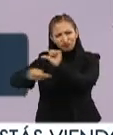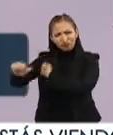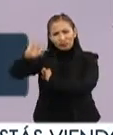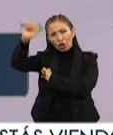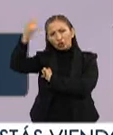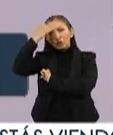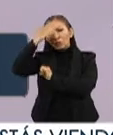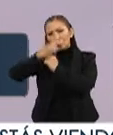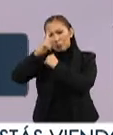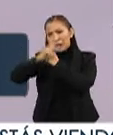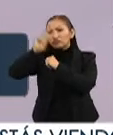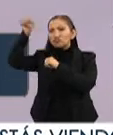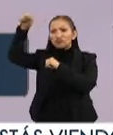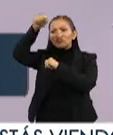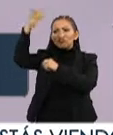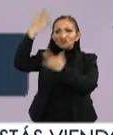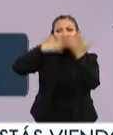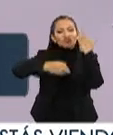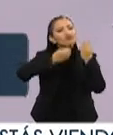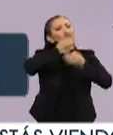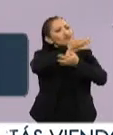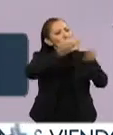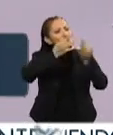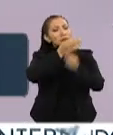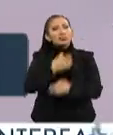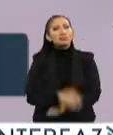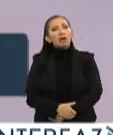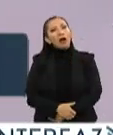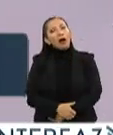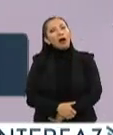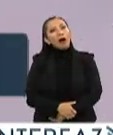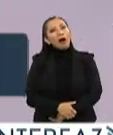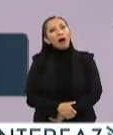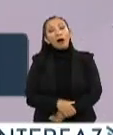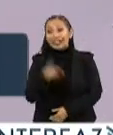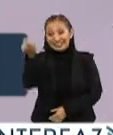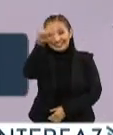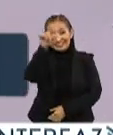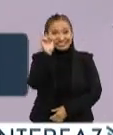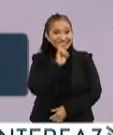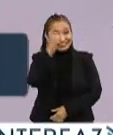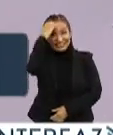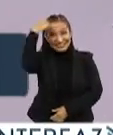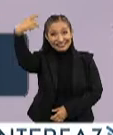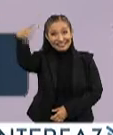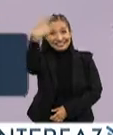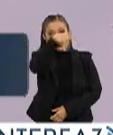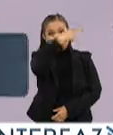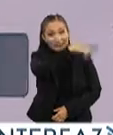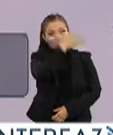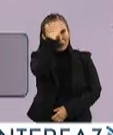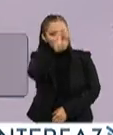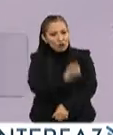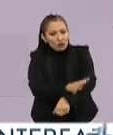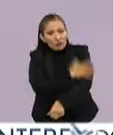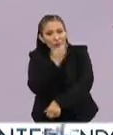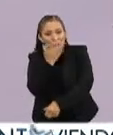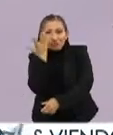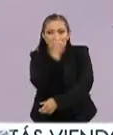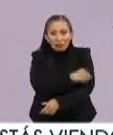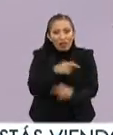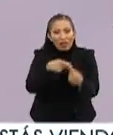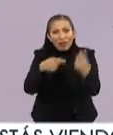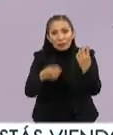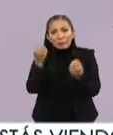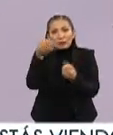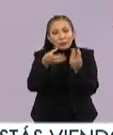al extranjero. Y bueno, a partir de ello nos comentaban las experiencias que tuvieron, qué tan emocionante fue para